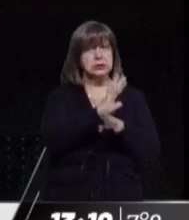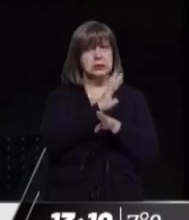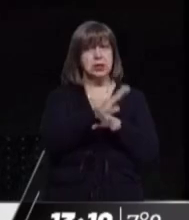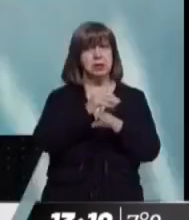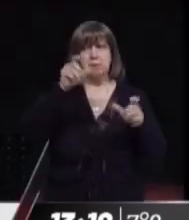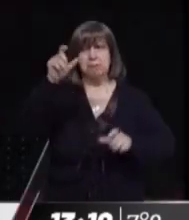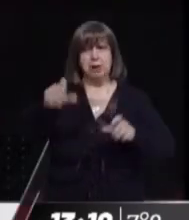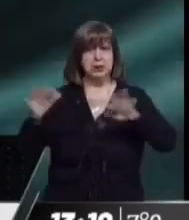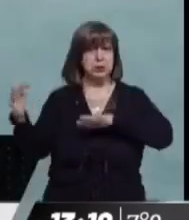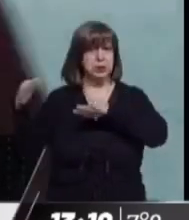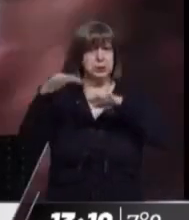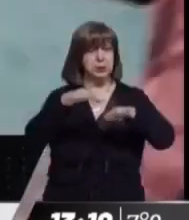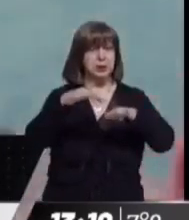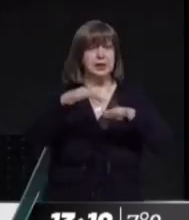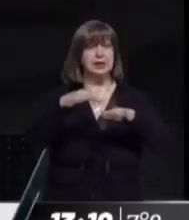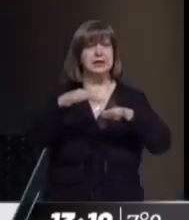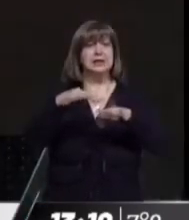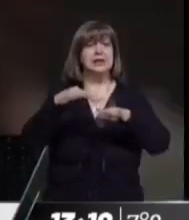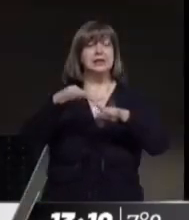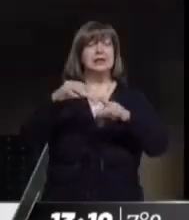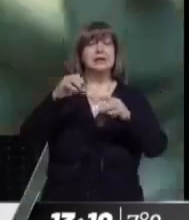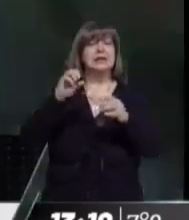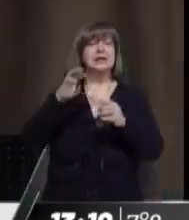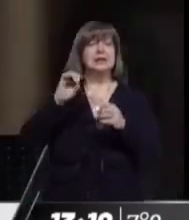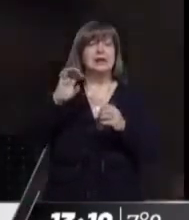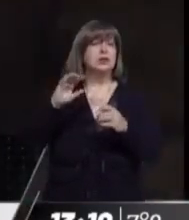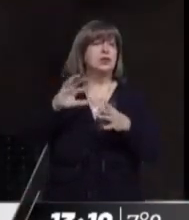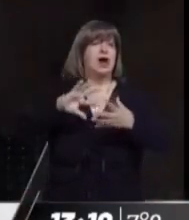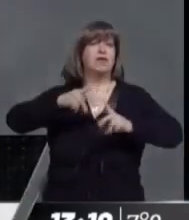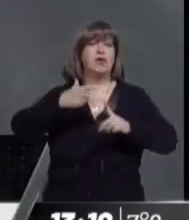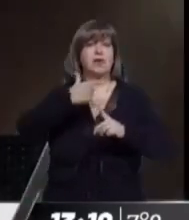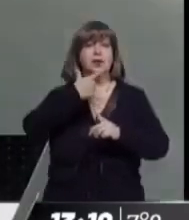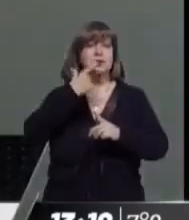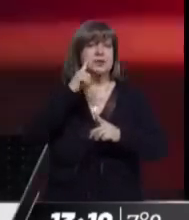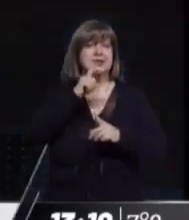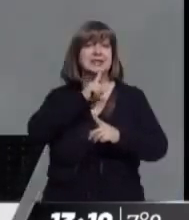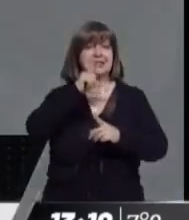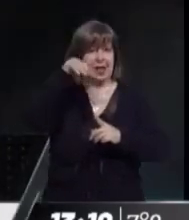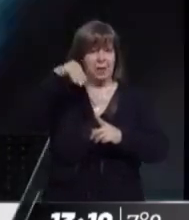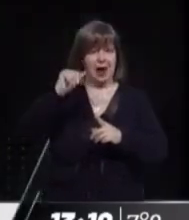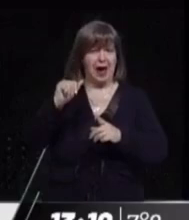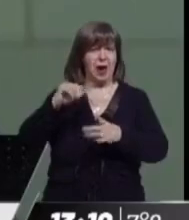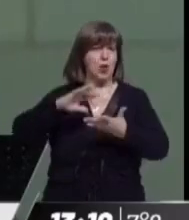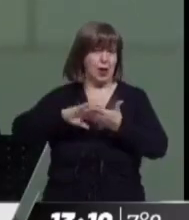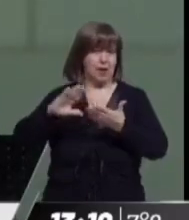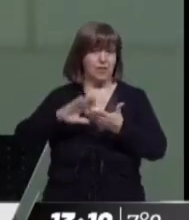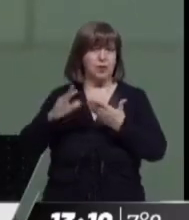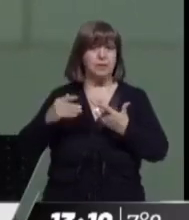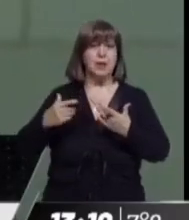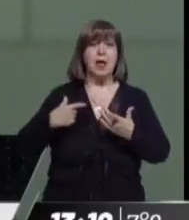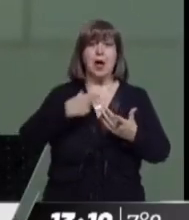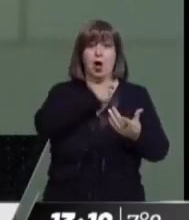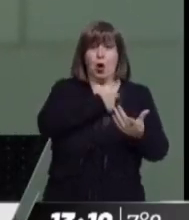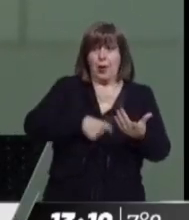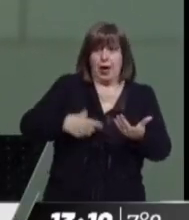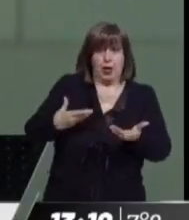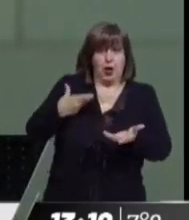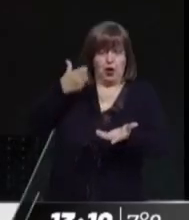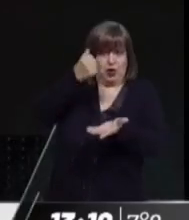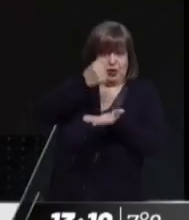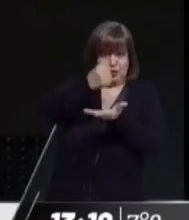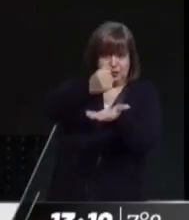Mendoza con un sistema que se llama Cash Rebate, que era la posibilidad de que la provincia financiara parte de esa